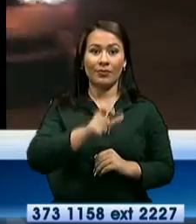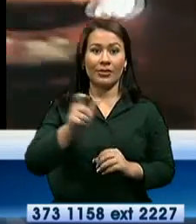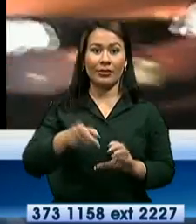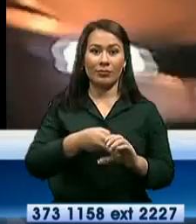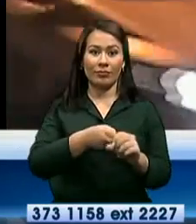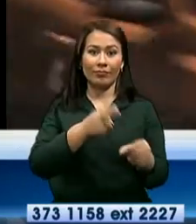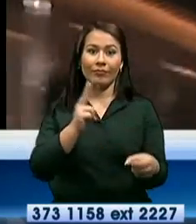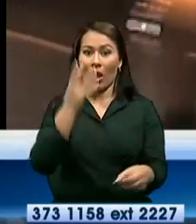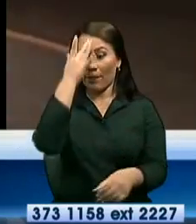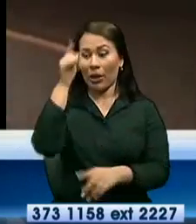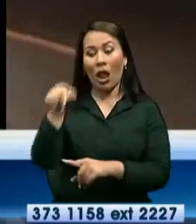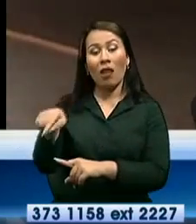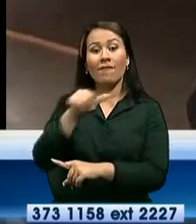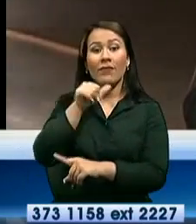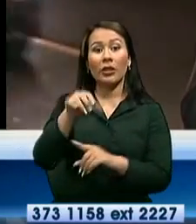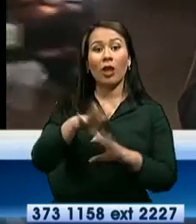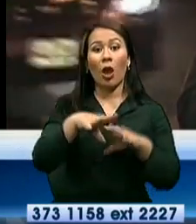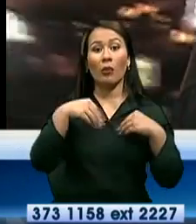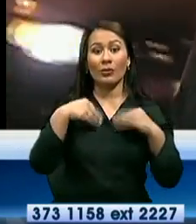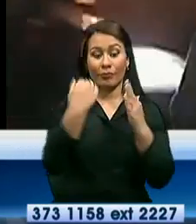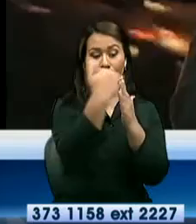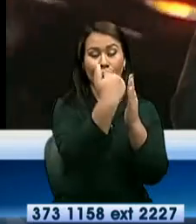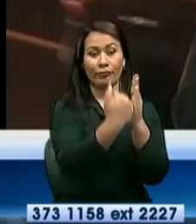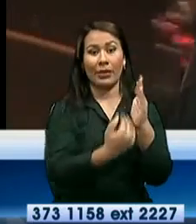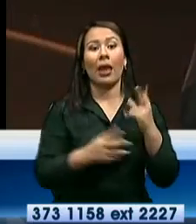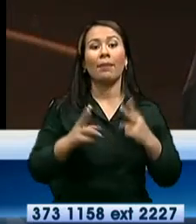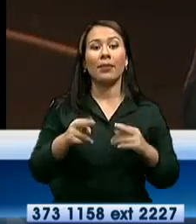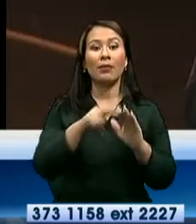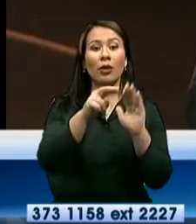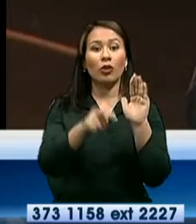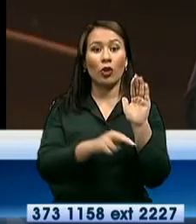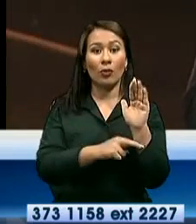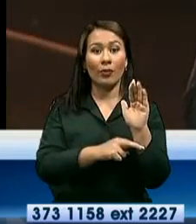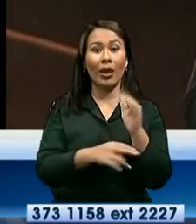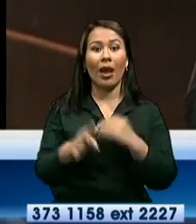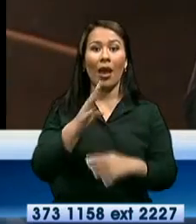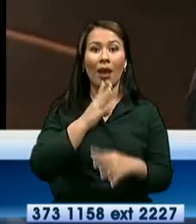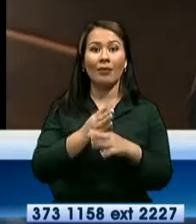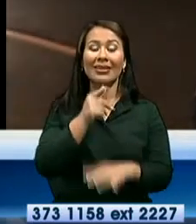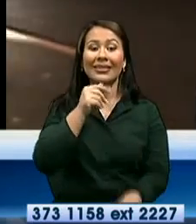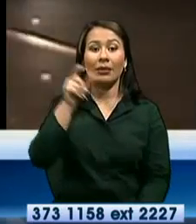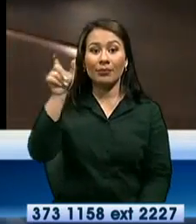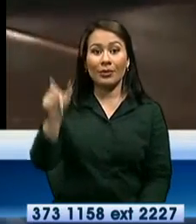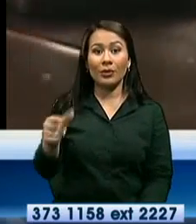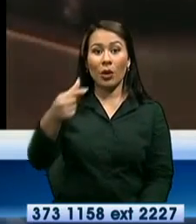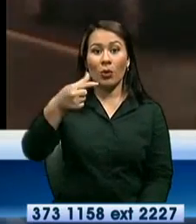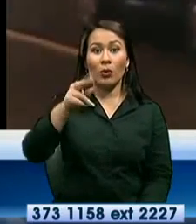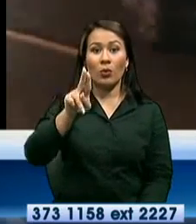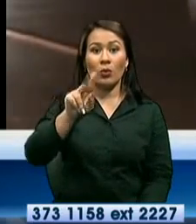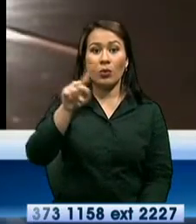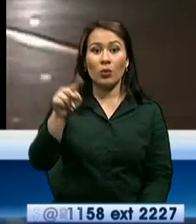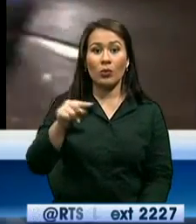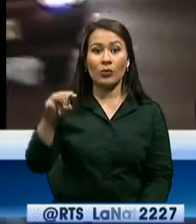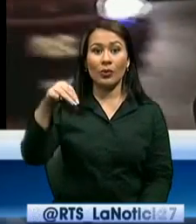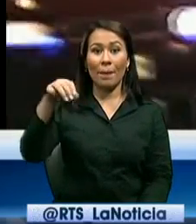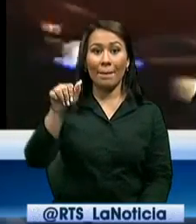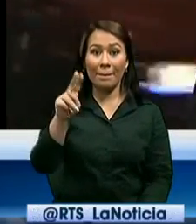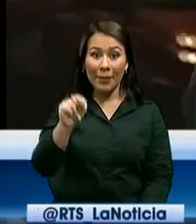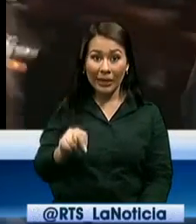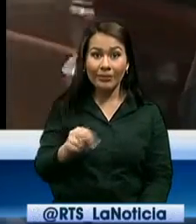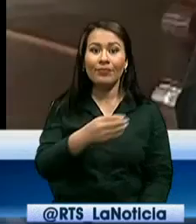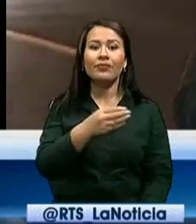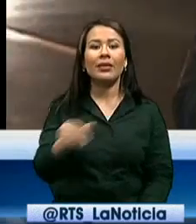por incumplimiento a esta misma norma. Nos referimos al señor Guzmán y al señor Acuña, que han